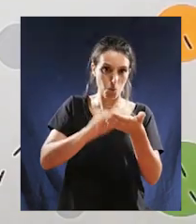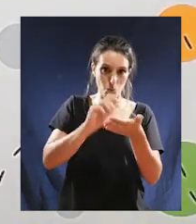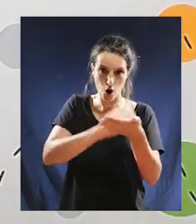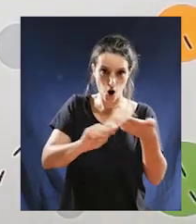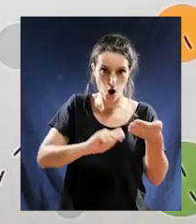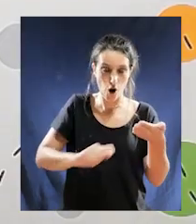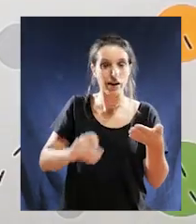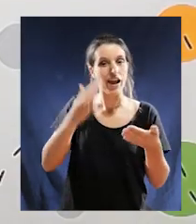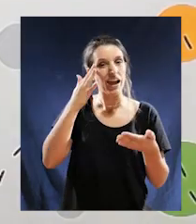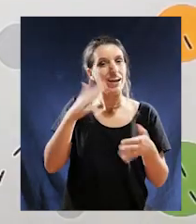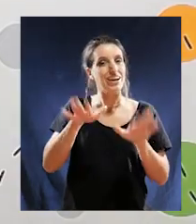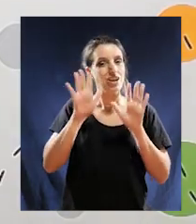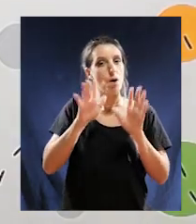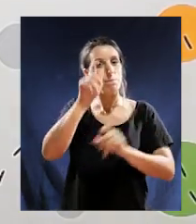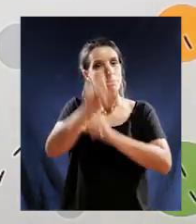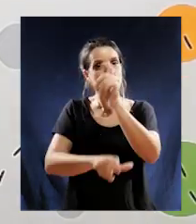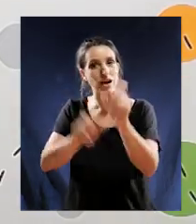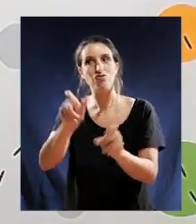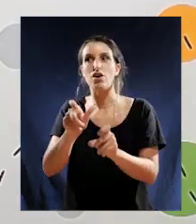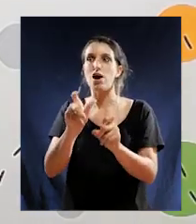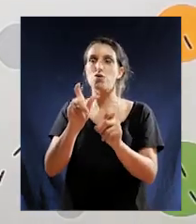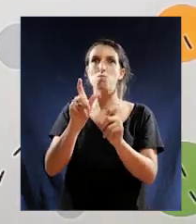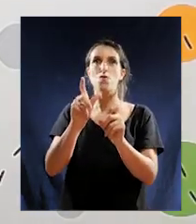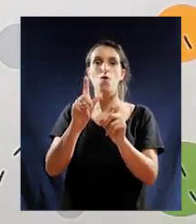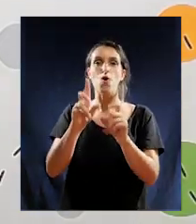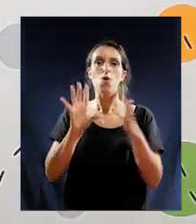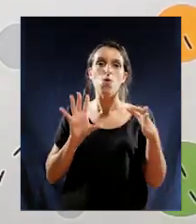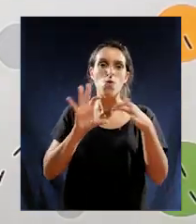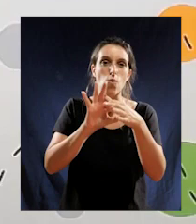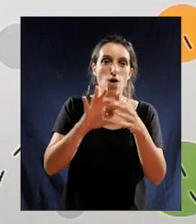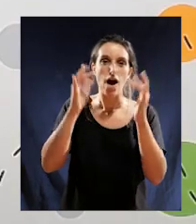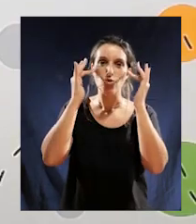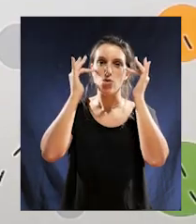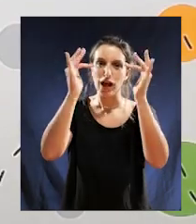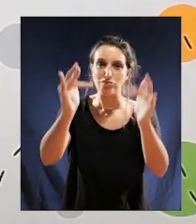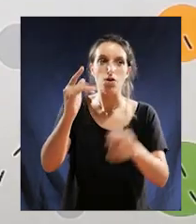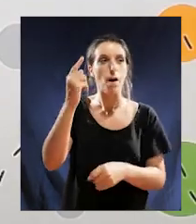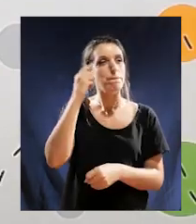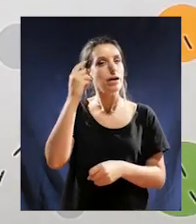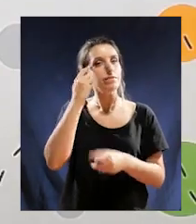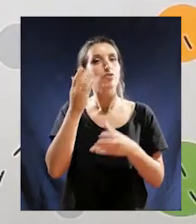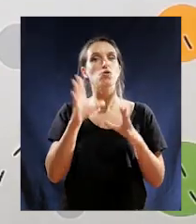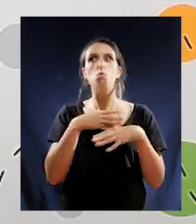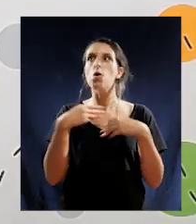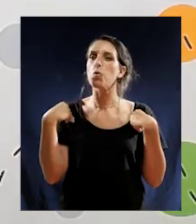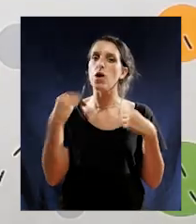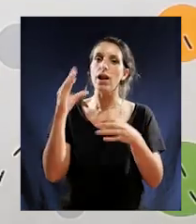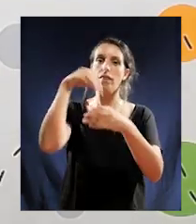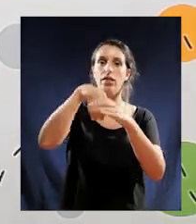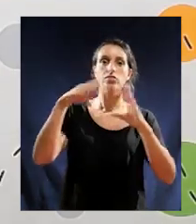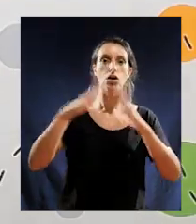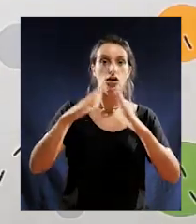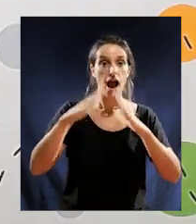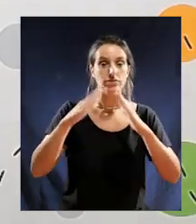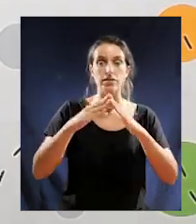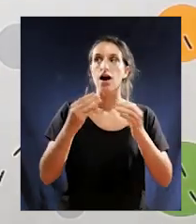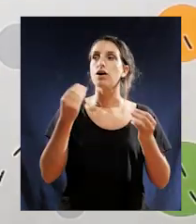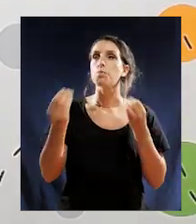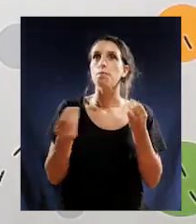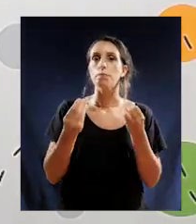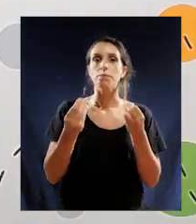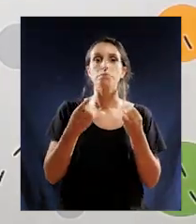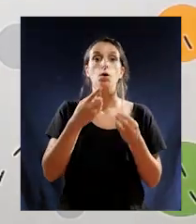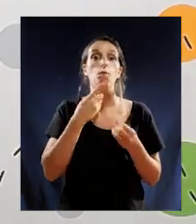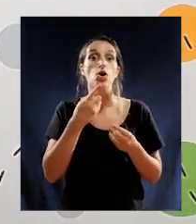creo que para los que estamos vinculados al sistema educativo los que están pensando esta experiencia de la escuela en la casa desde el